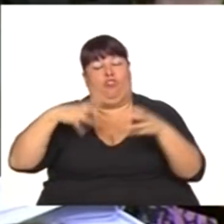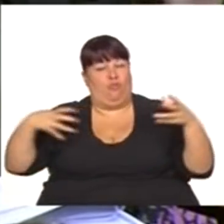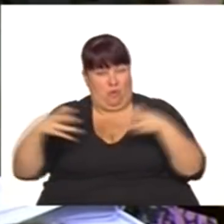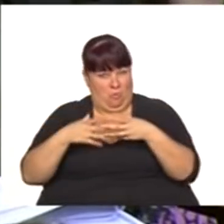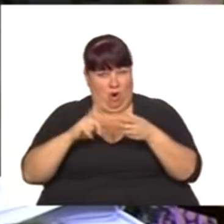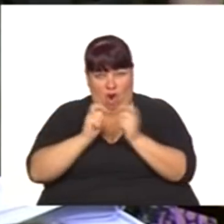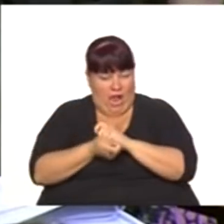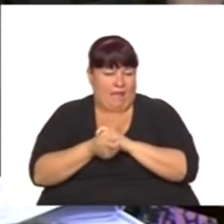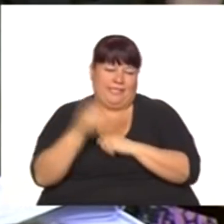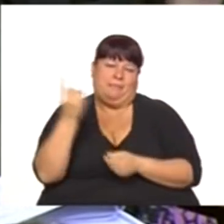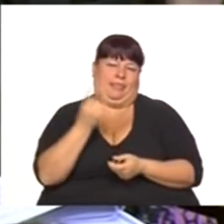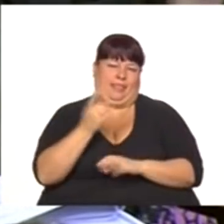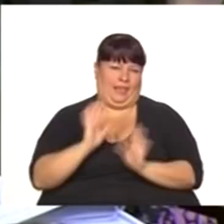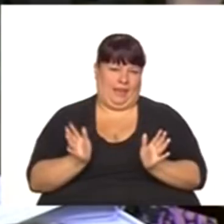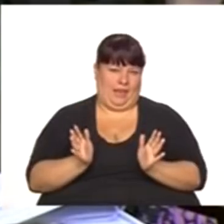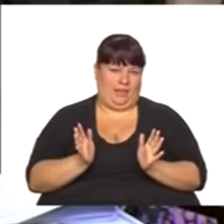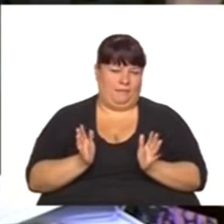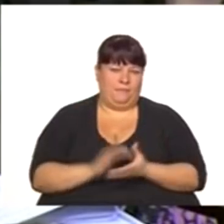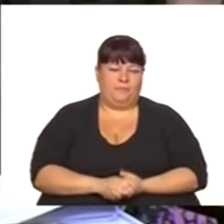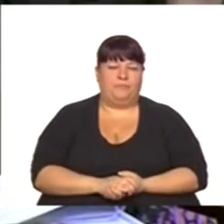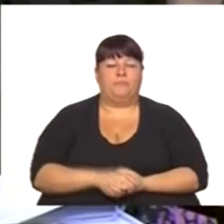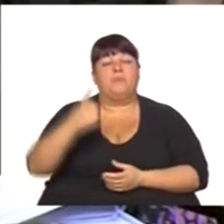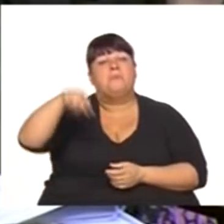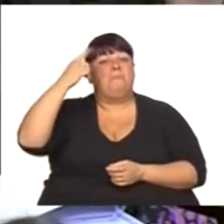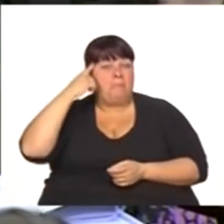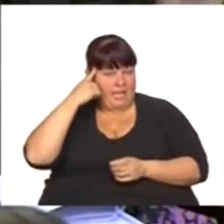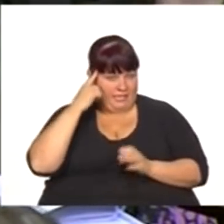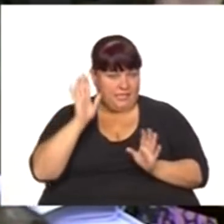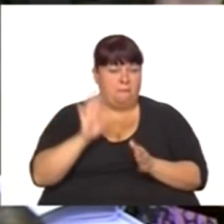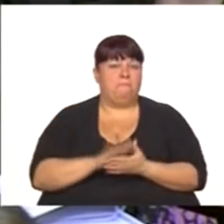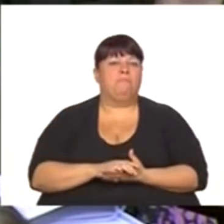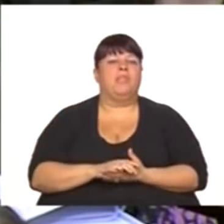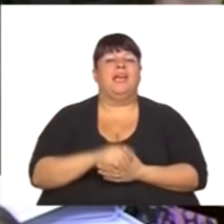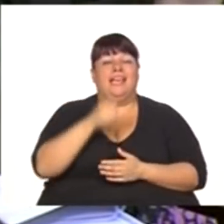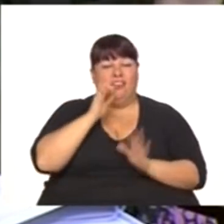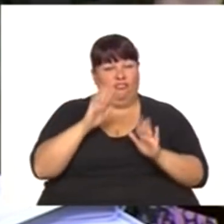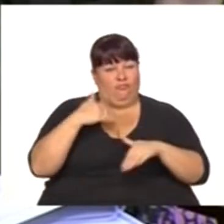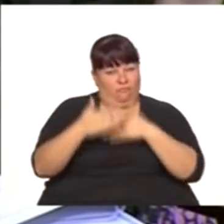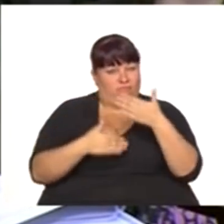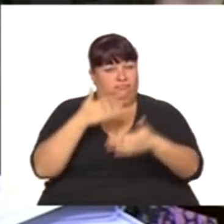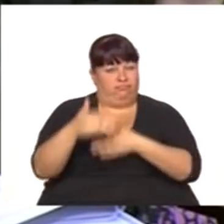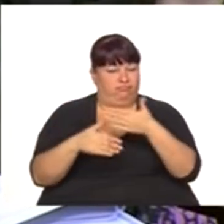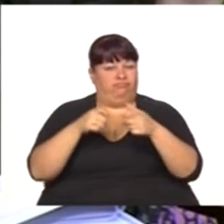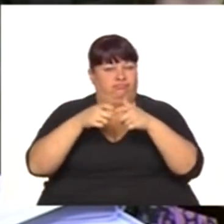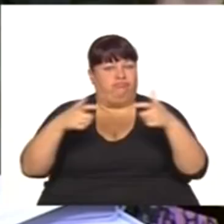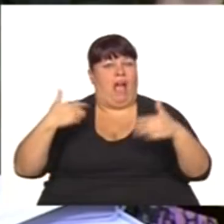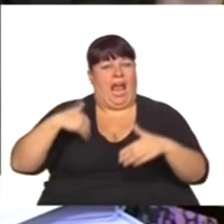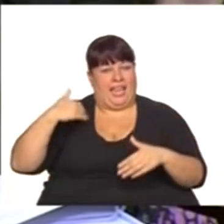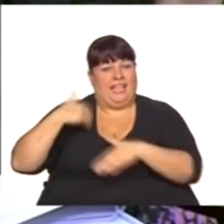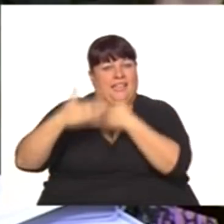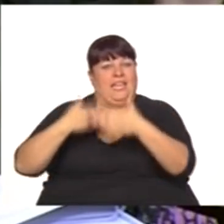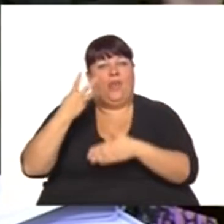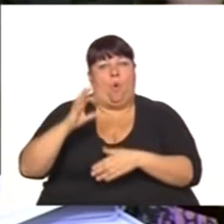dirigente es una ficción. Piensen ustedes lo siguiente, al ritmo que creció la Argentina en los